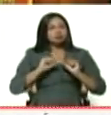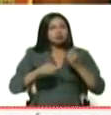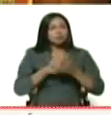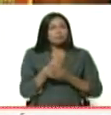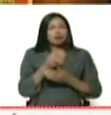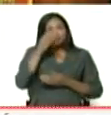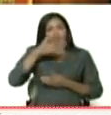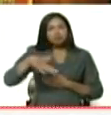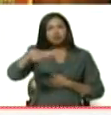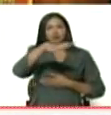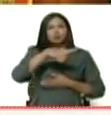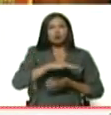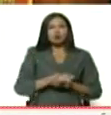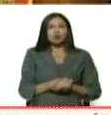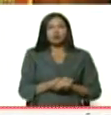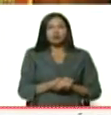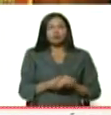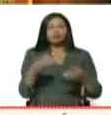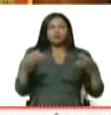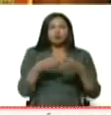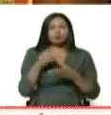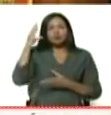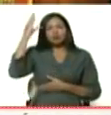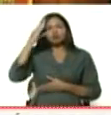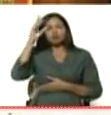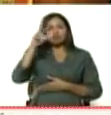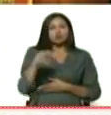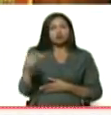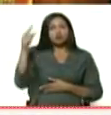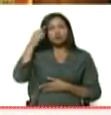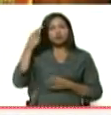pueblo, de la generación de conciencia diaria.